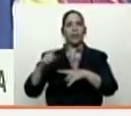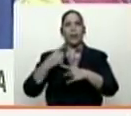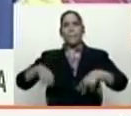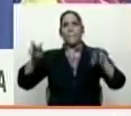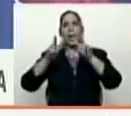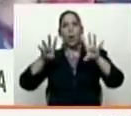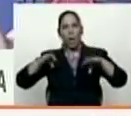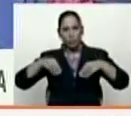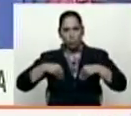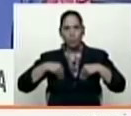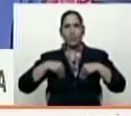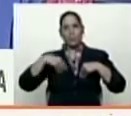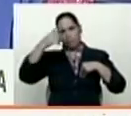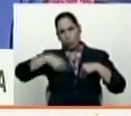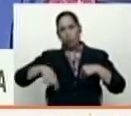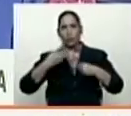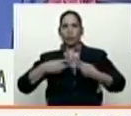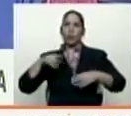posición de traidor.